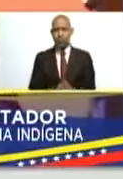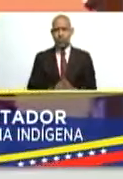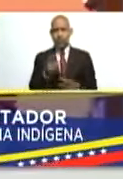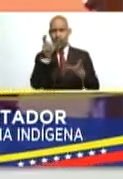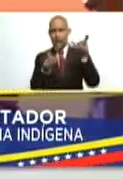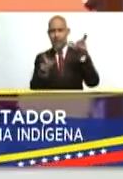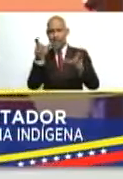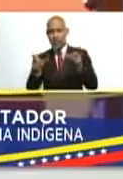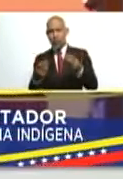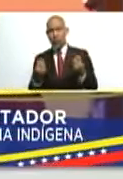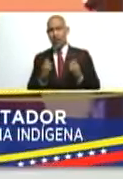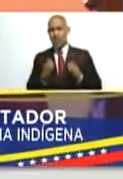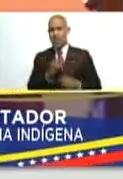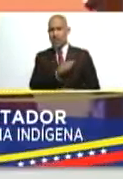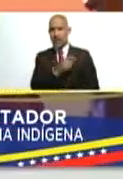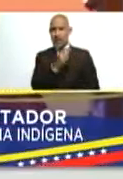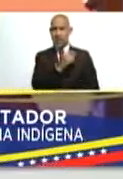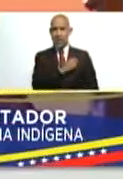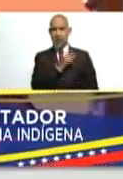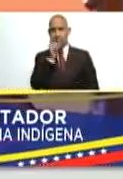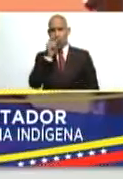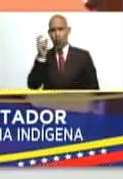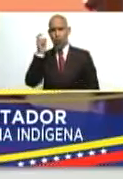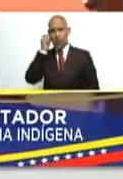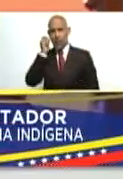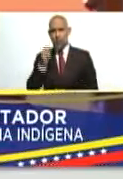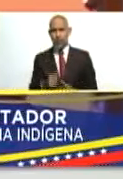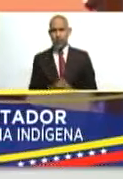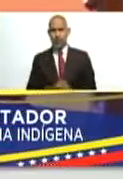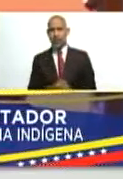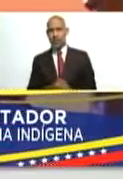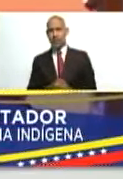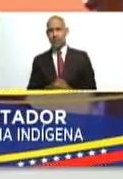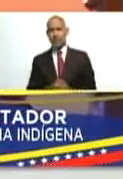de España, españoles y españolas.